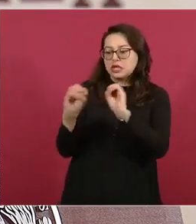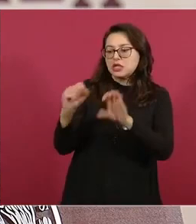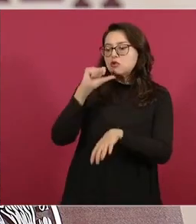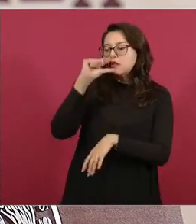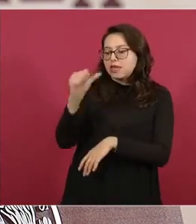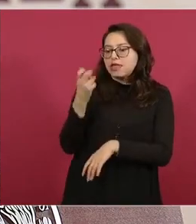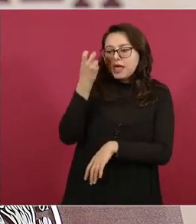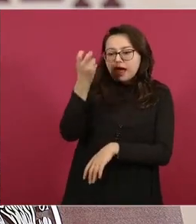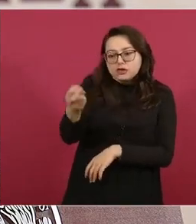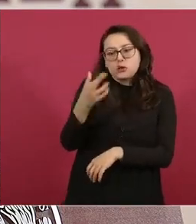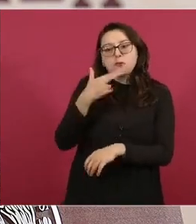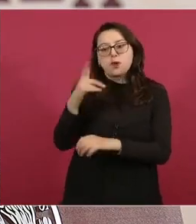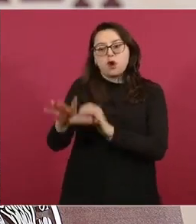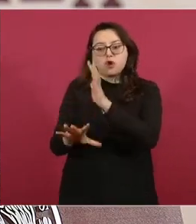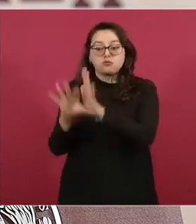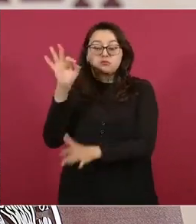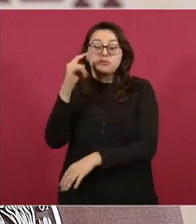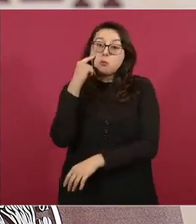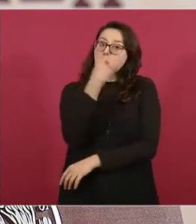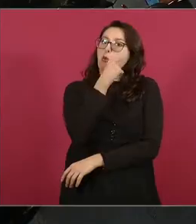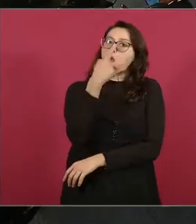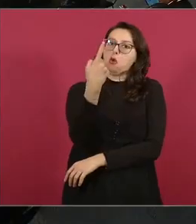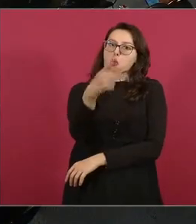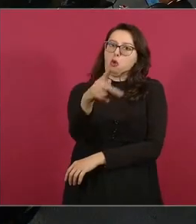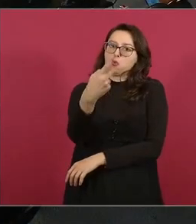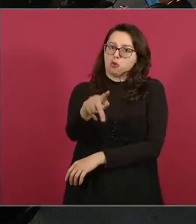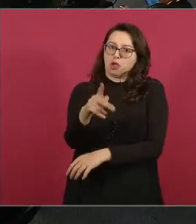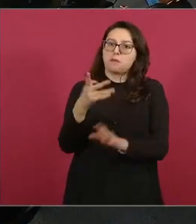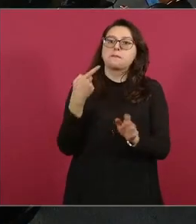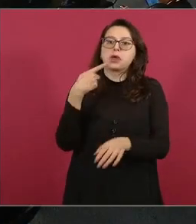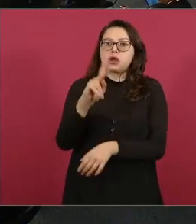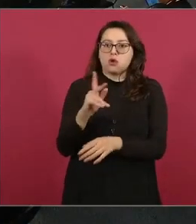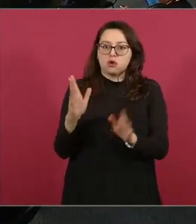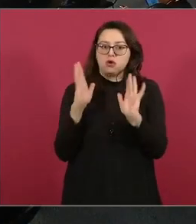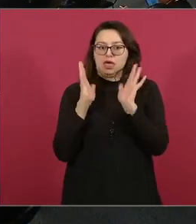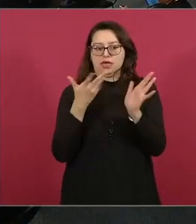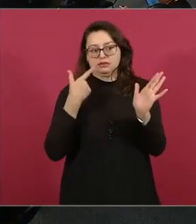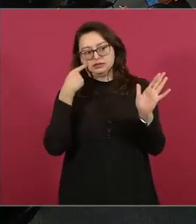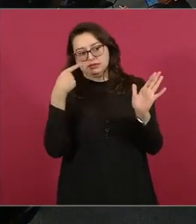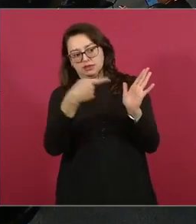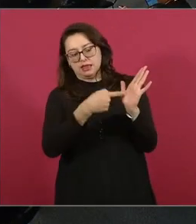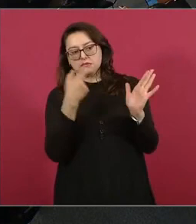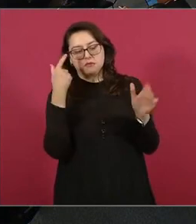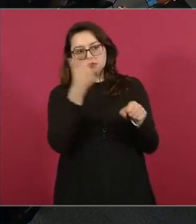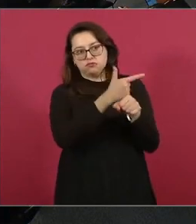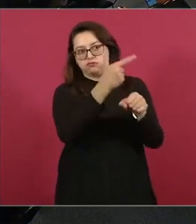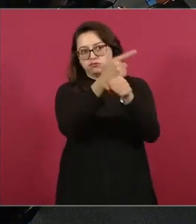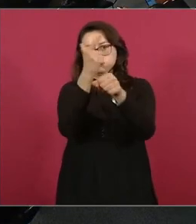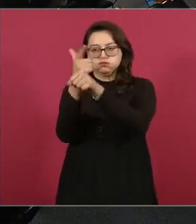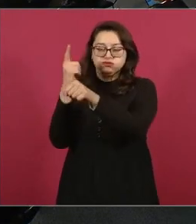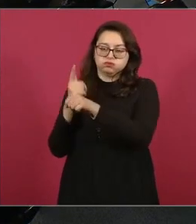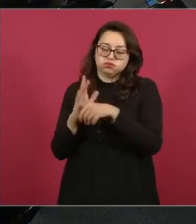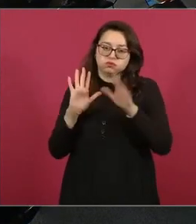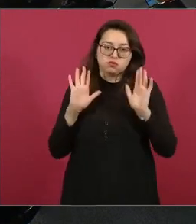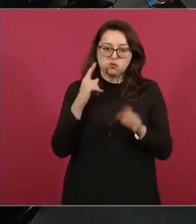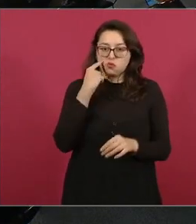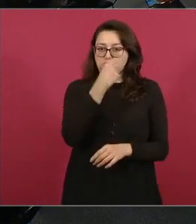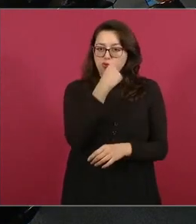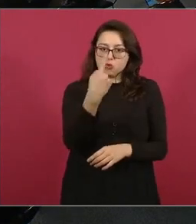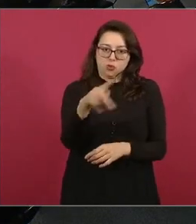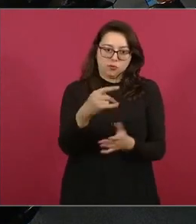sellos, pero sí, la idea es que las personas identifiquen estos sellos y consuman menos productos que tengan sellos.